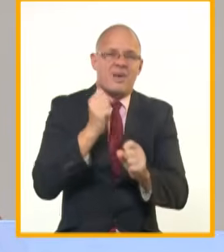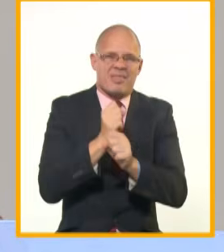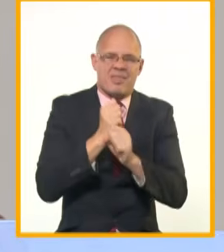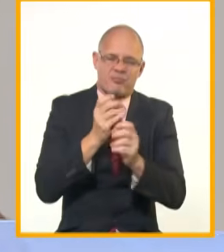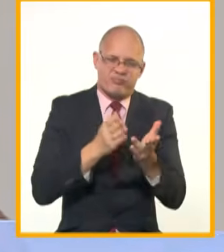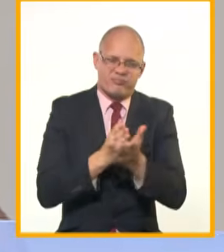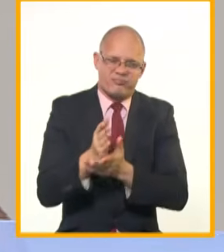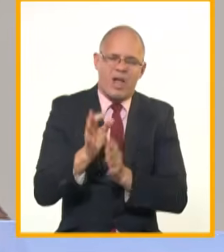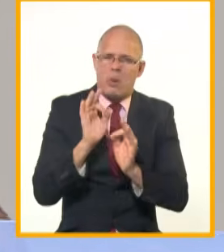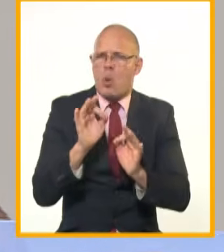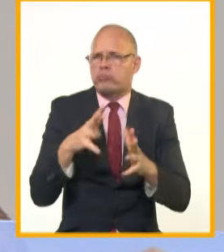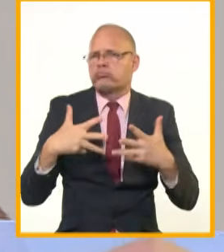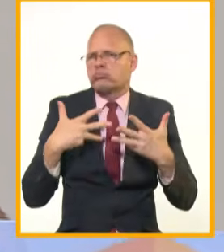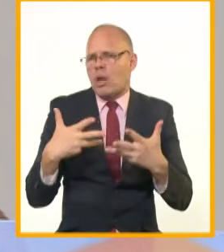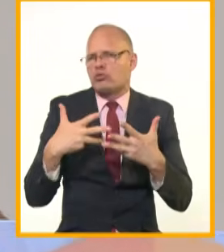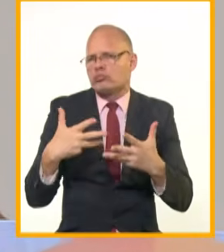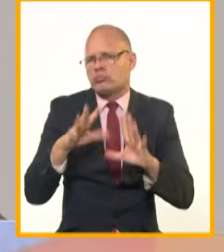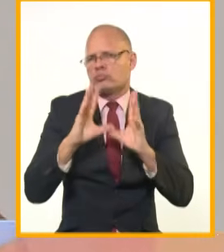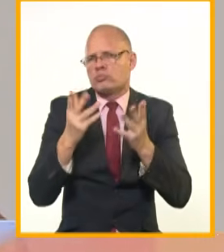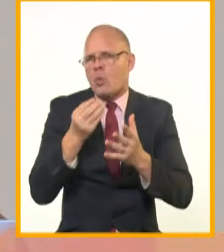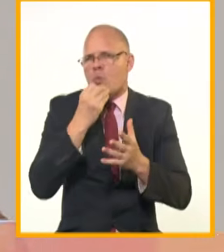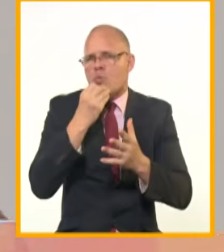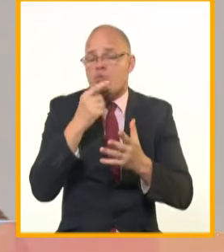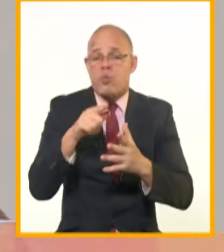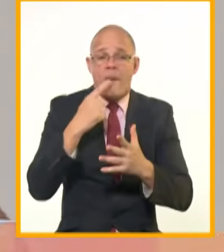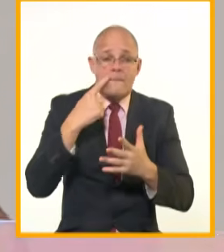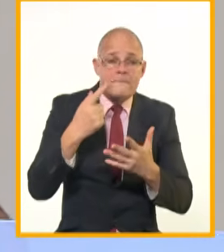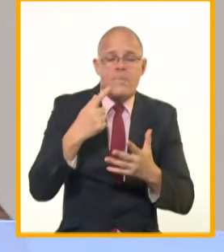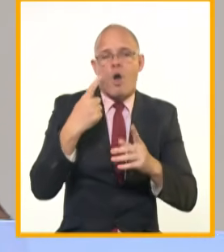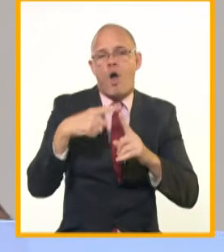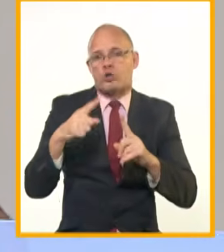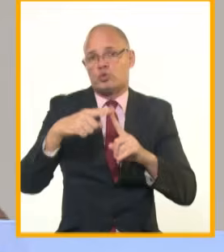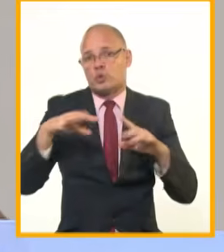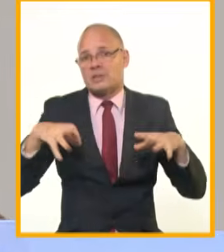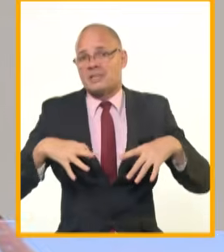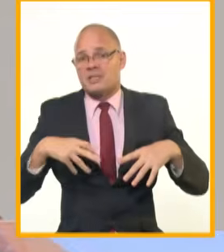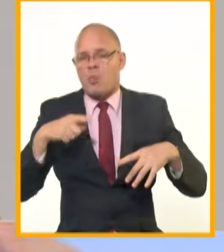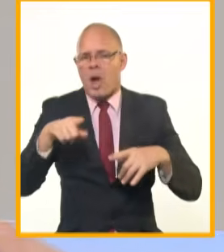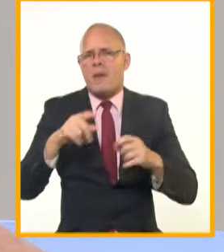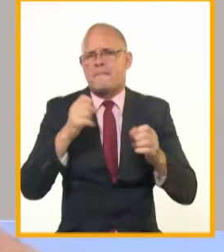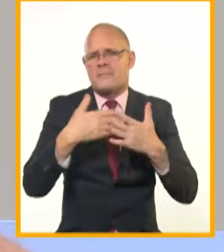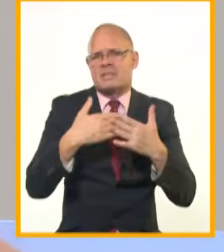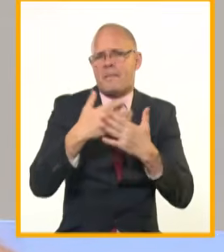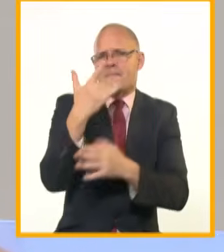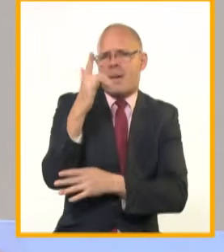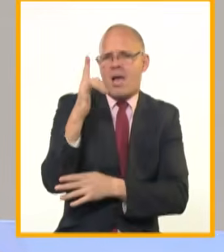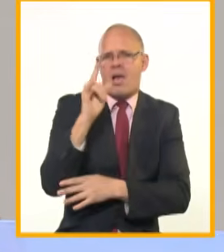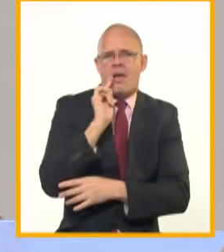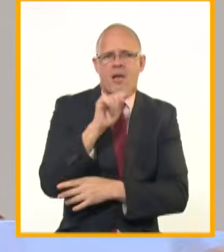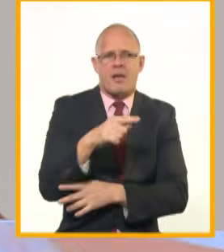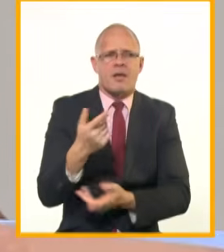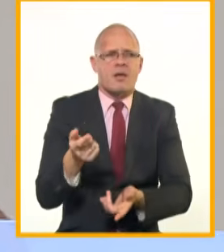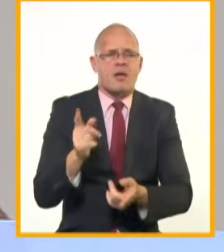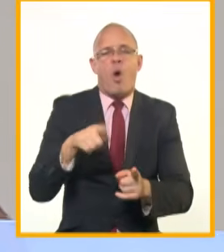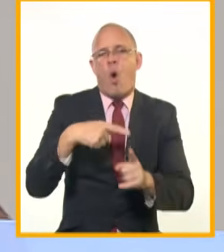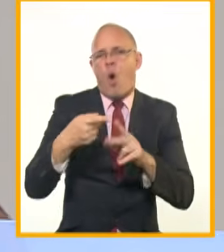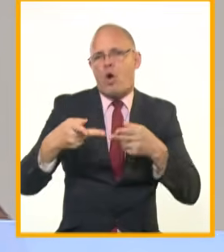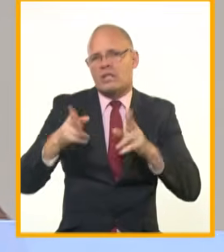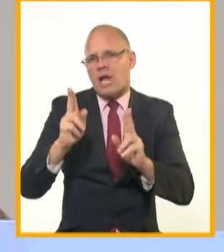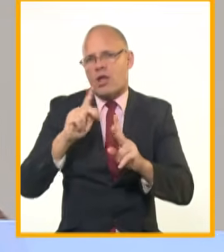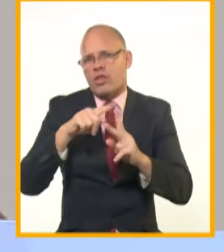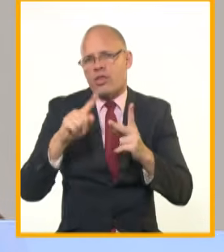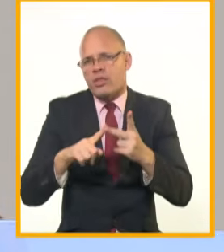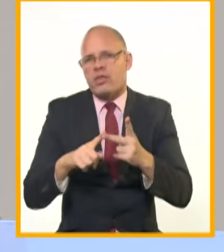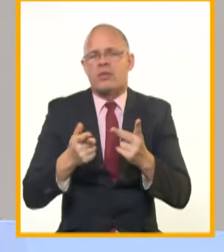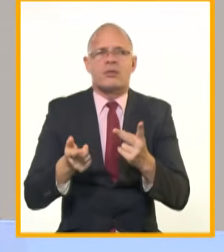identificado con la tarea para lograr, unido al resto del turismo, Palmares, los dos hoteles, el Starfish